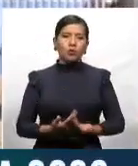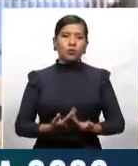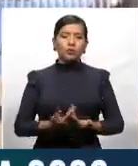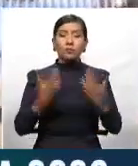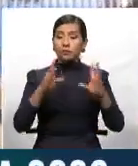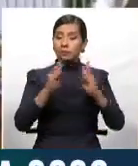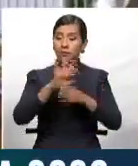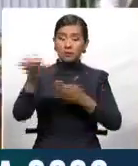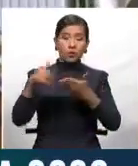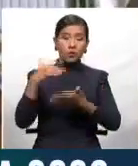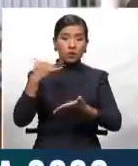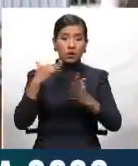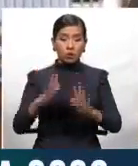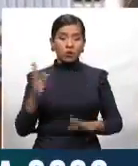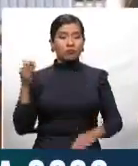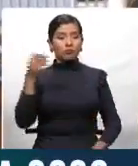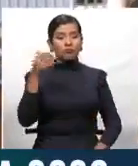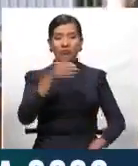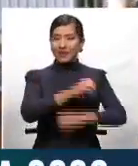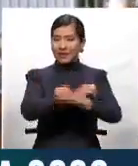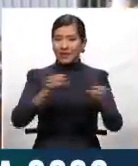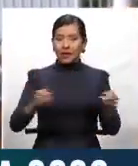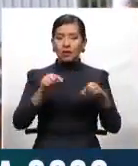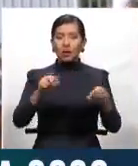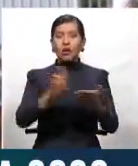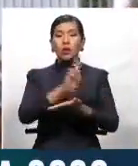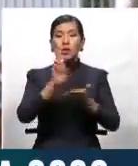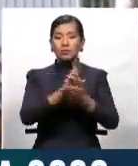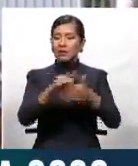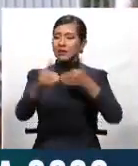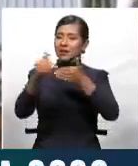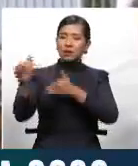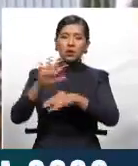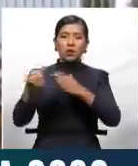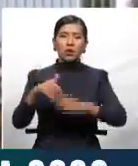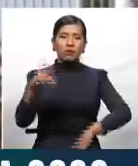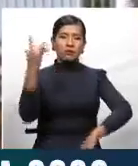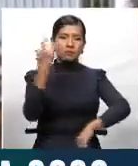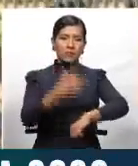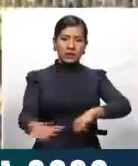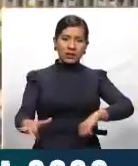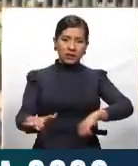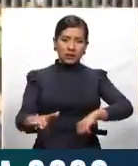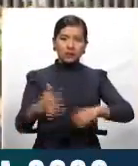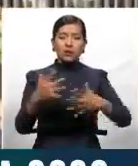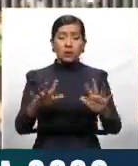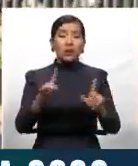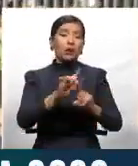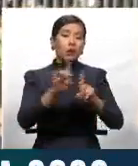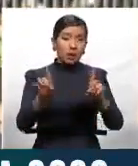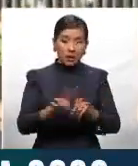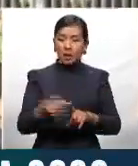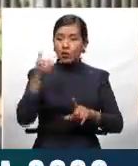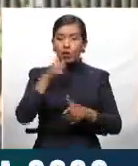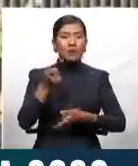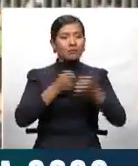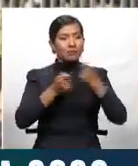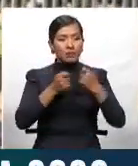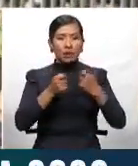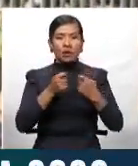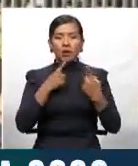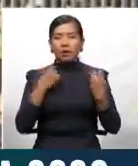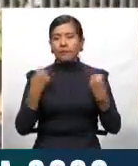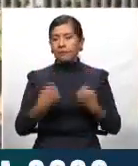clases presenciales, los alrededores de esta universidad se encuentran vacías, afectando de gran manera la economía de los